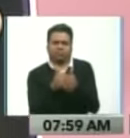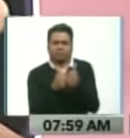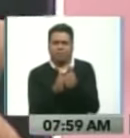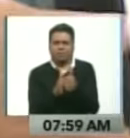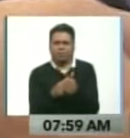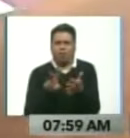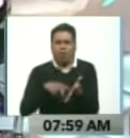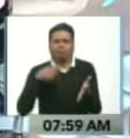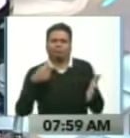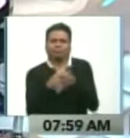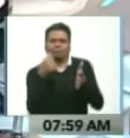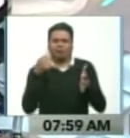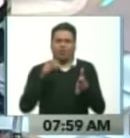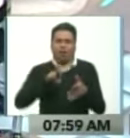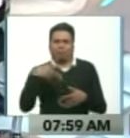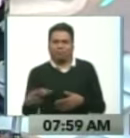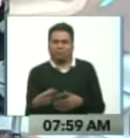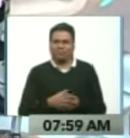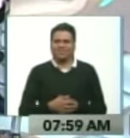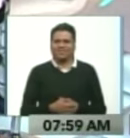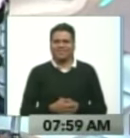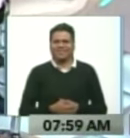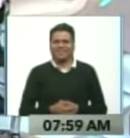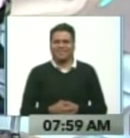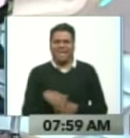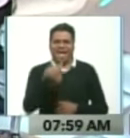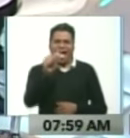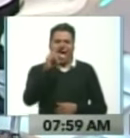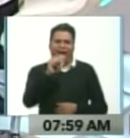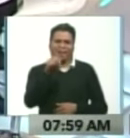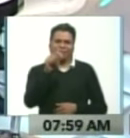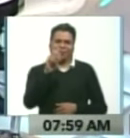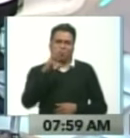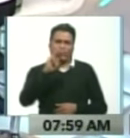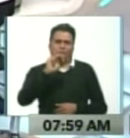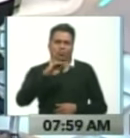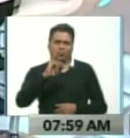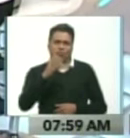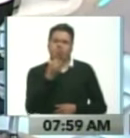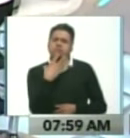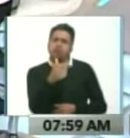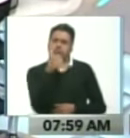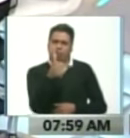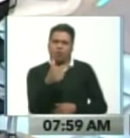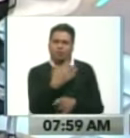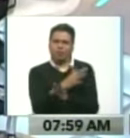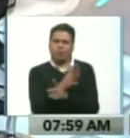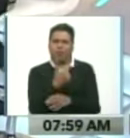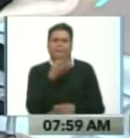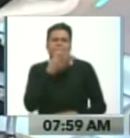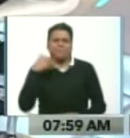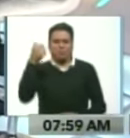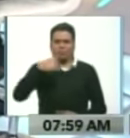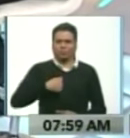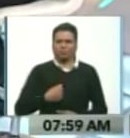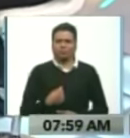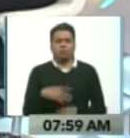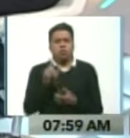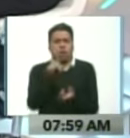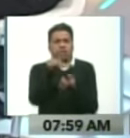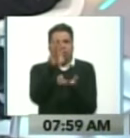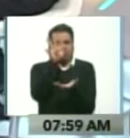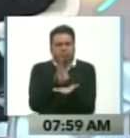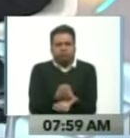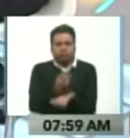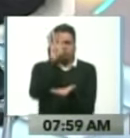Choqué. Bueno, Antonio es más bueno jugando que yo. Mira, hay varios mensajes. Ahorita en las redes sociales los vamos a revisar. Hasta ahora, ¿cuántas descargas ha tenido el